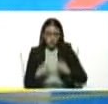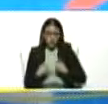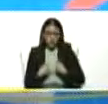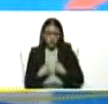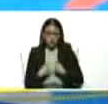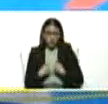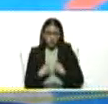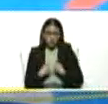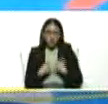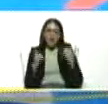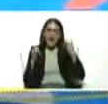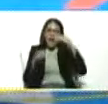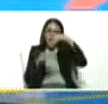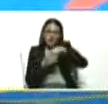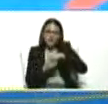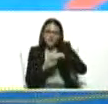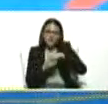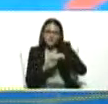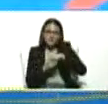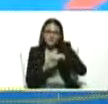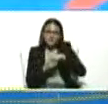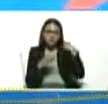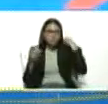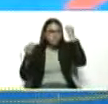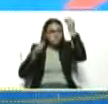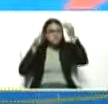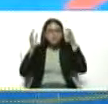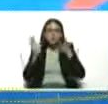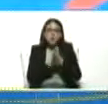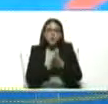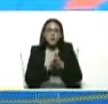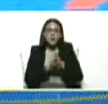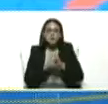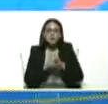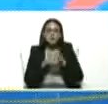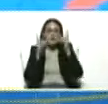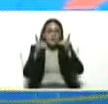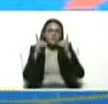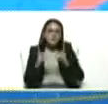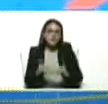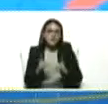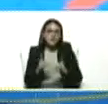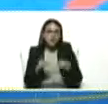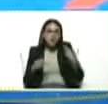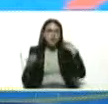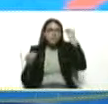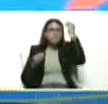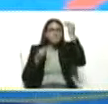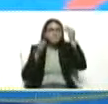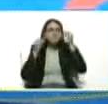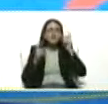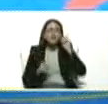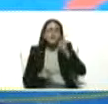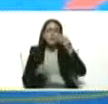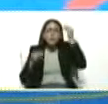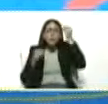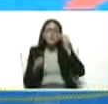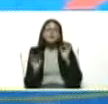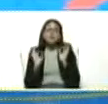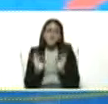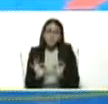se concentra decisiones que tienen que ser tomadas con